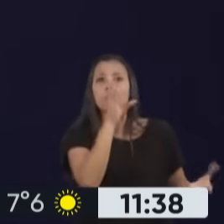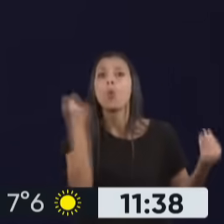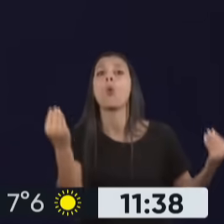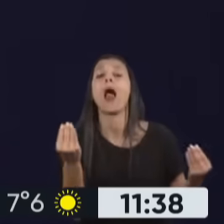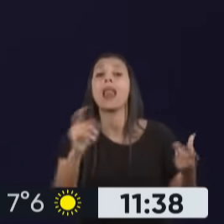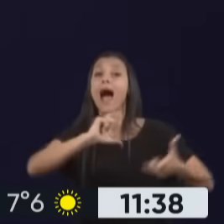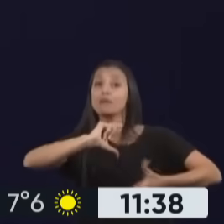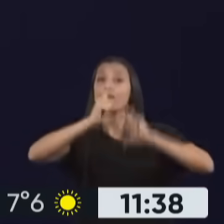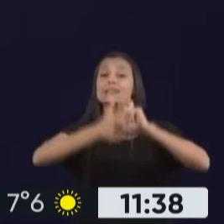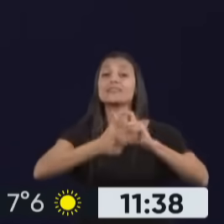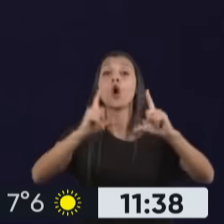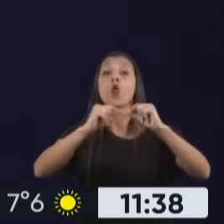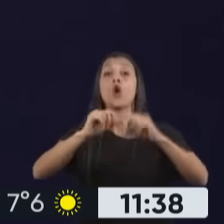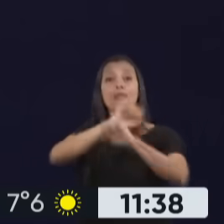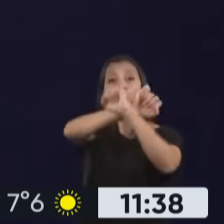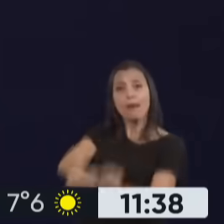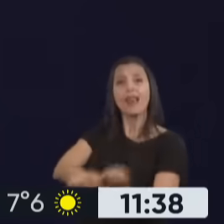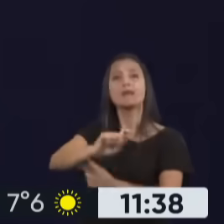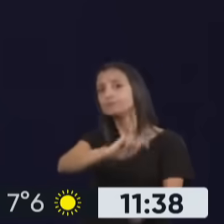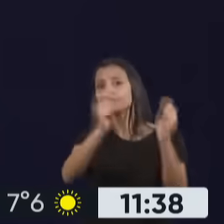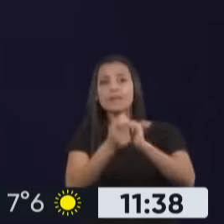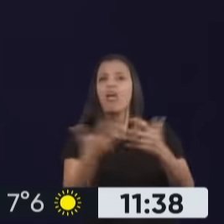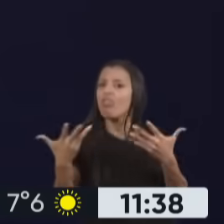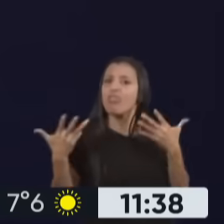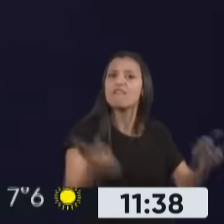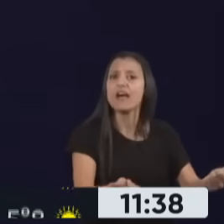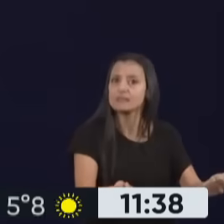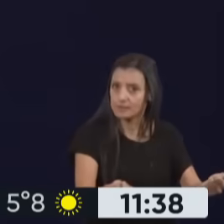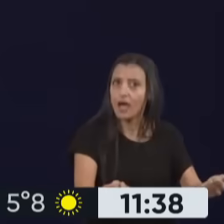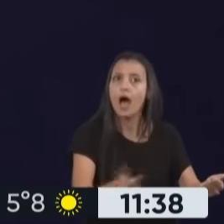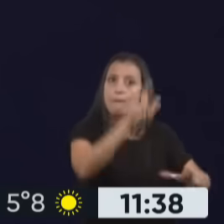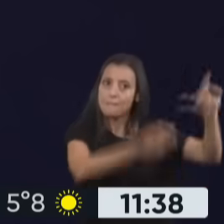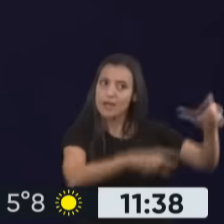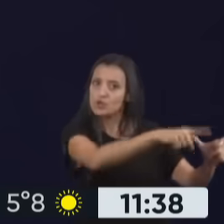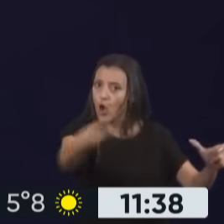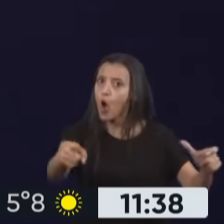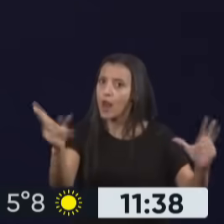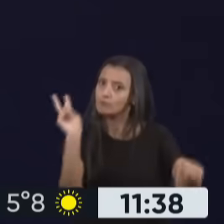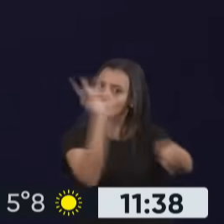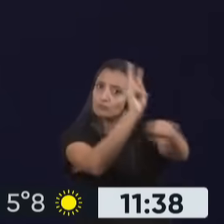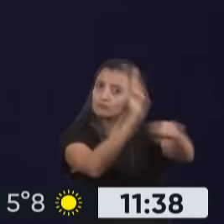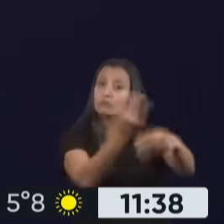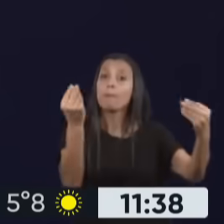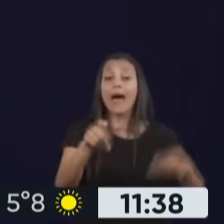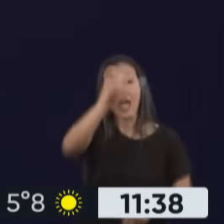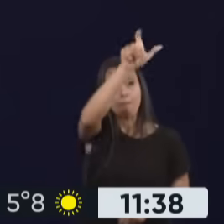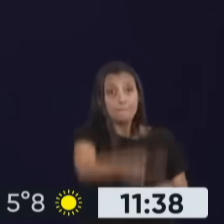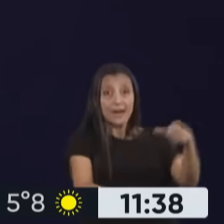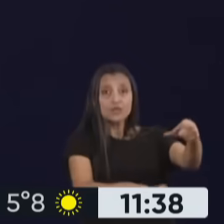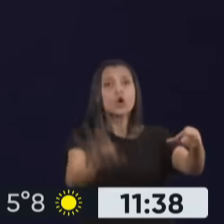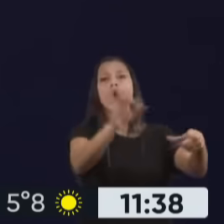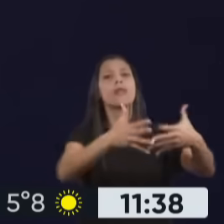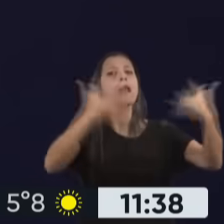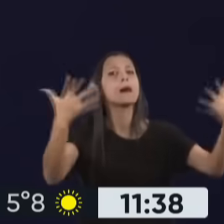del Código Penal para modificar el derecho a la legítima defensa, que da garantías para que un ciudadano o